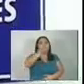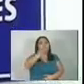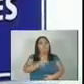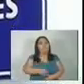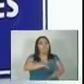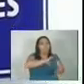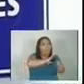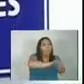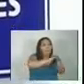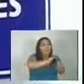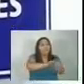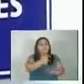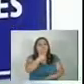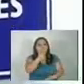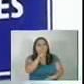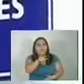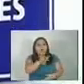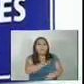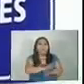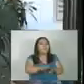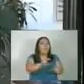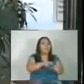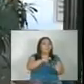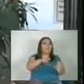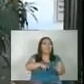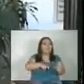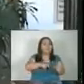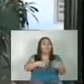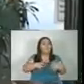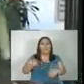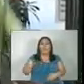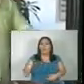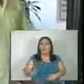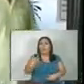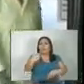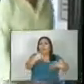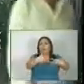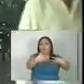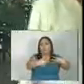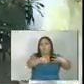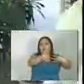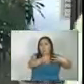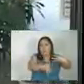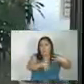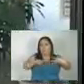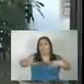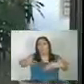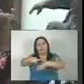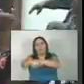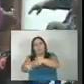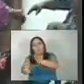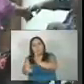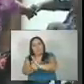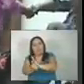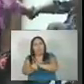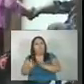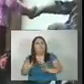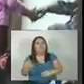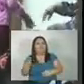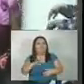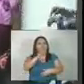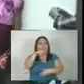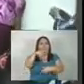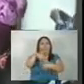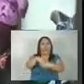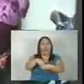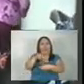que tendrían los salvadoreños tras su jubilación, después de la reciente aprobación en la Asamblea Legislativa de una nueva ley integral